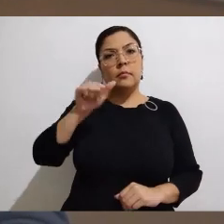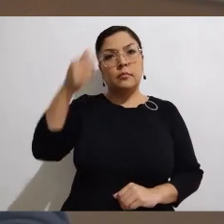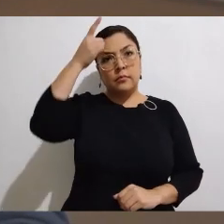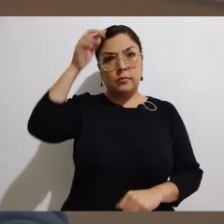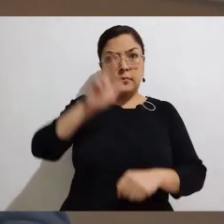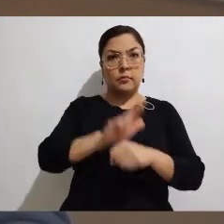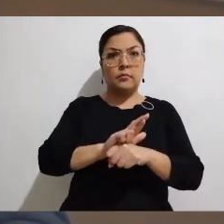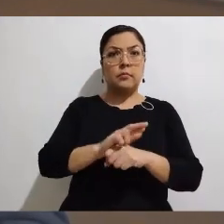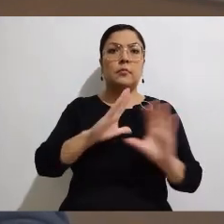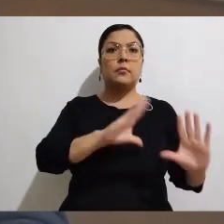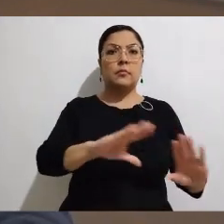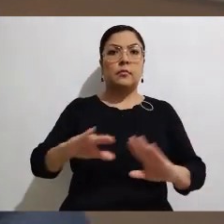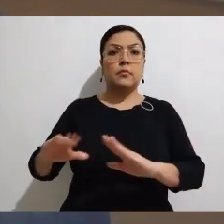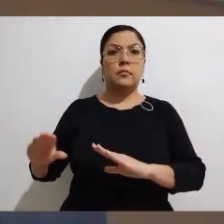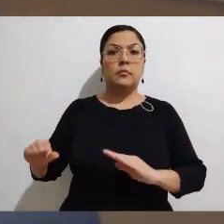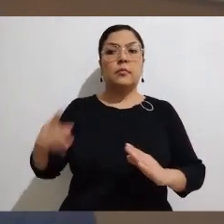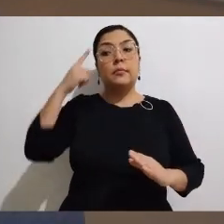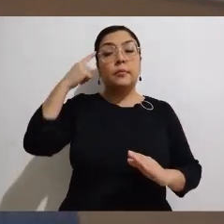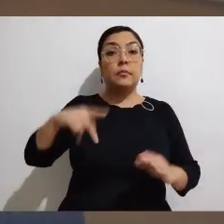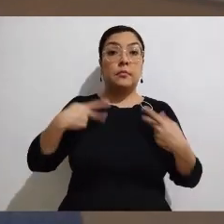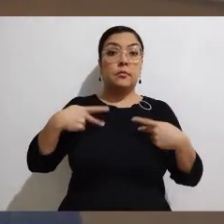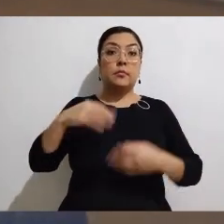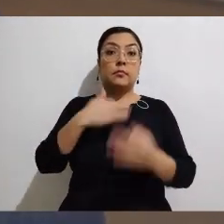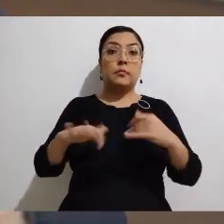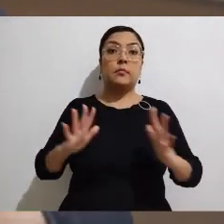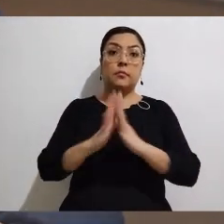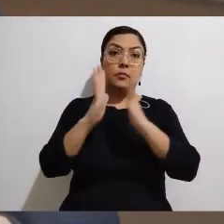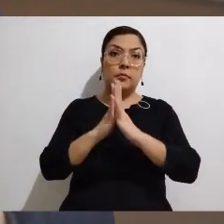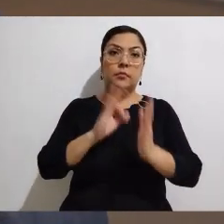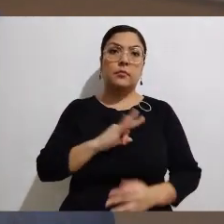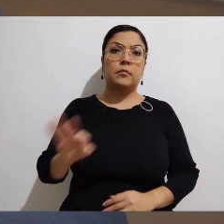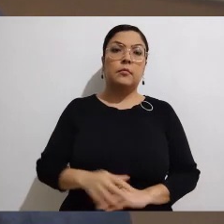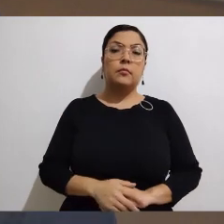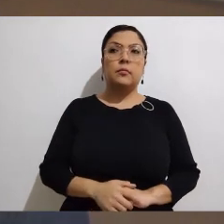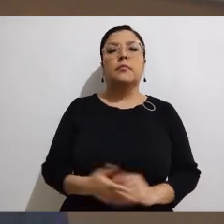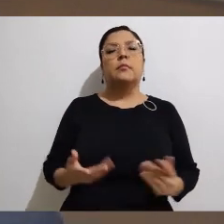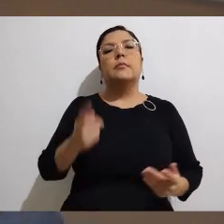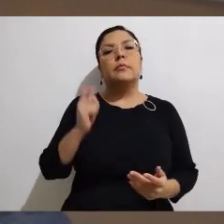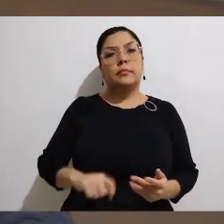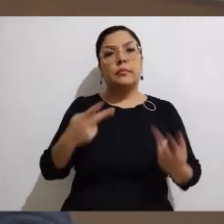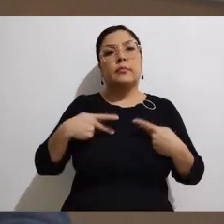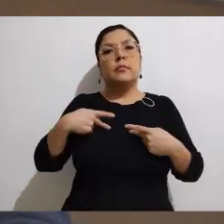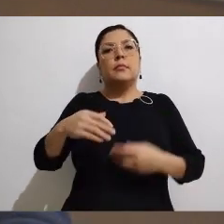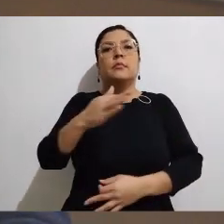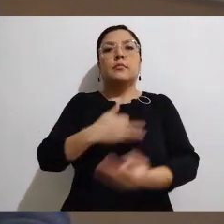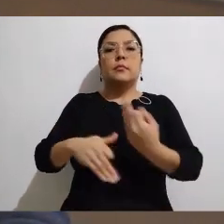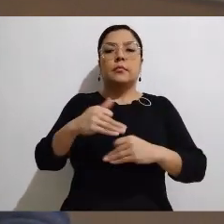de Educación Cívica y Participación Ciudadana, que son direcciones muy importantes para efectos de que la ciudadanía esté